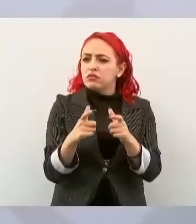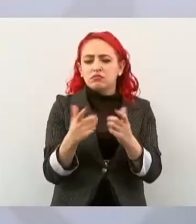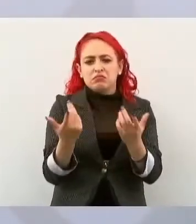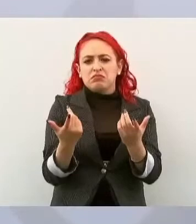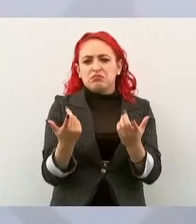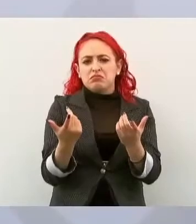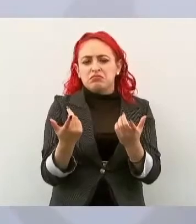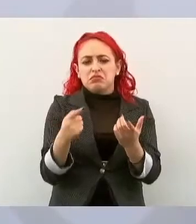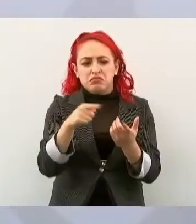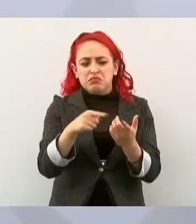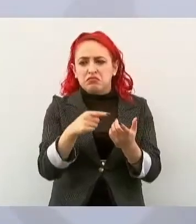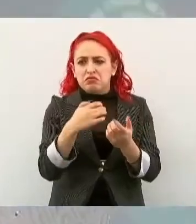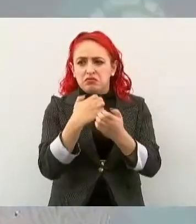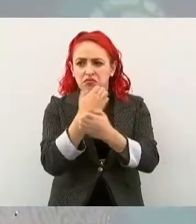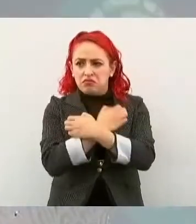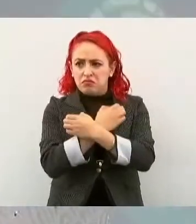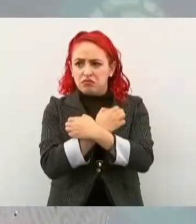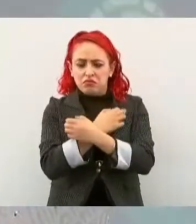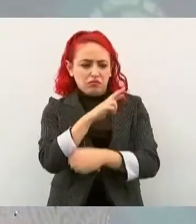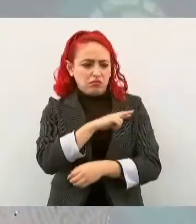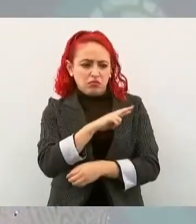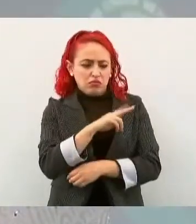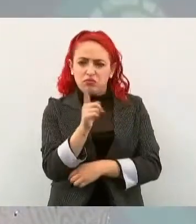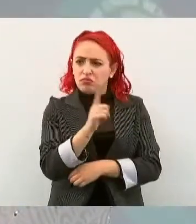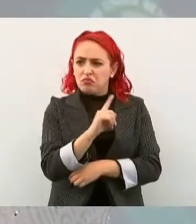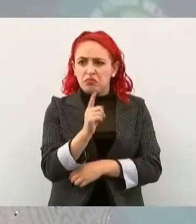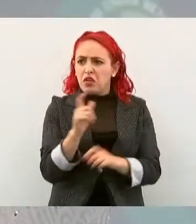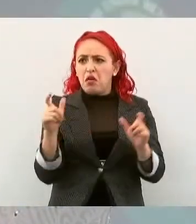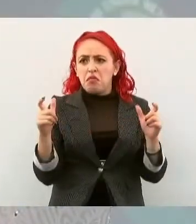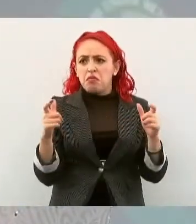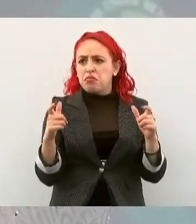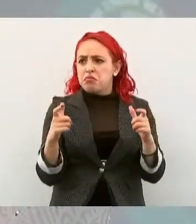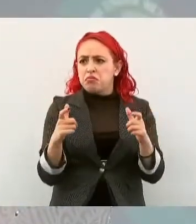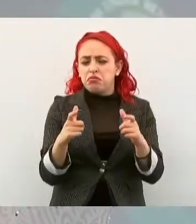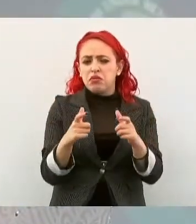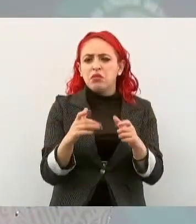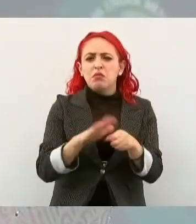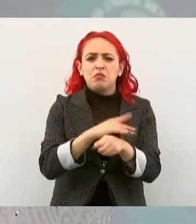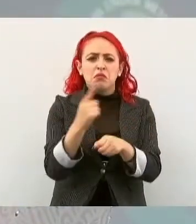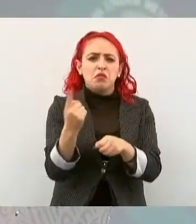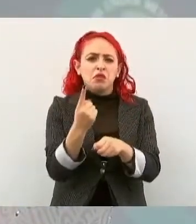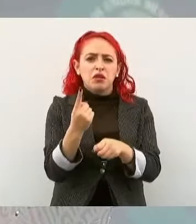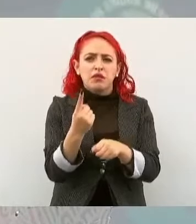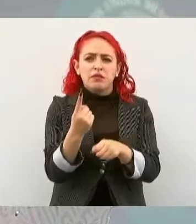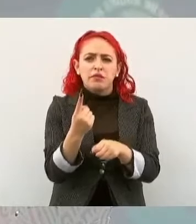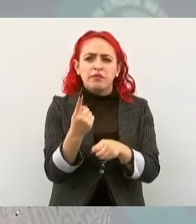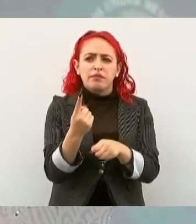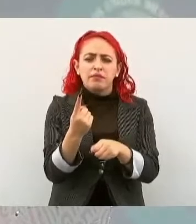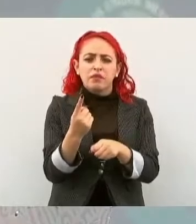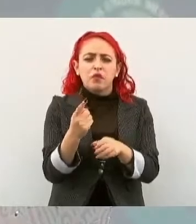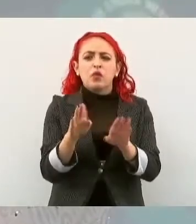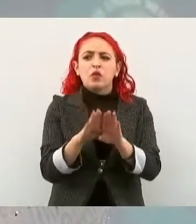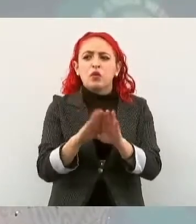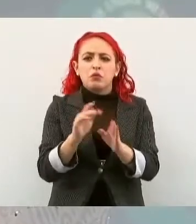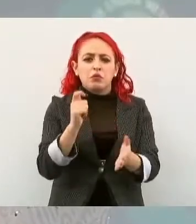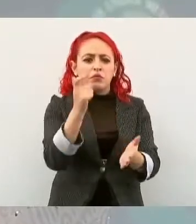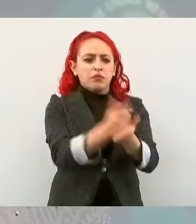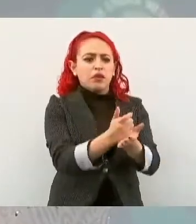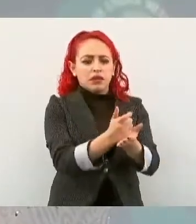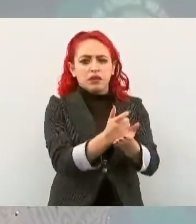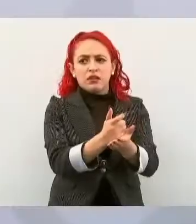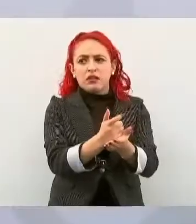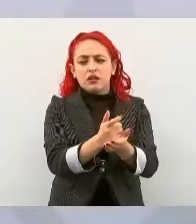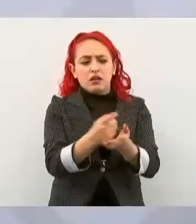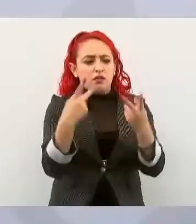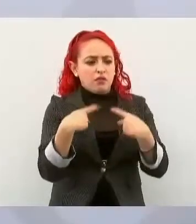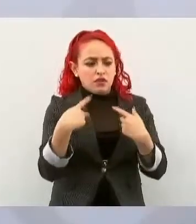Siguió creciendo la escuela privada, porque ¿con qué pagan la